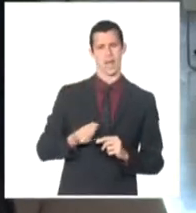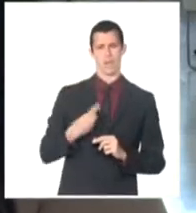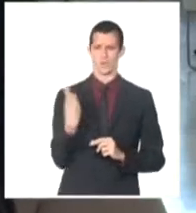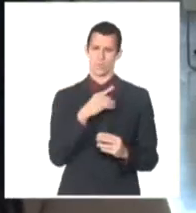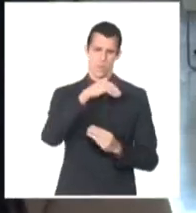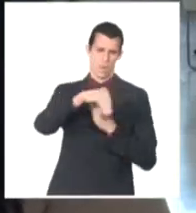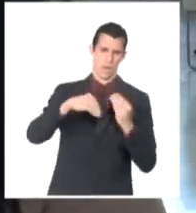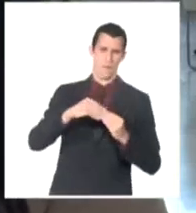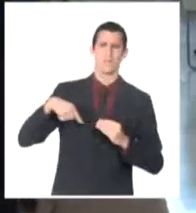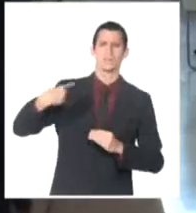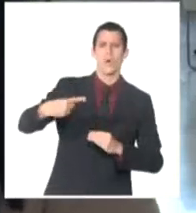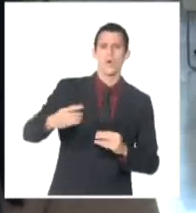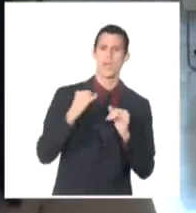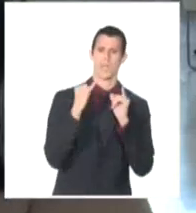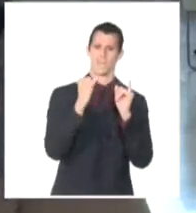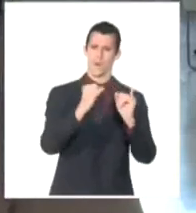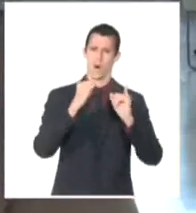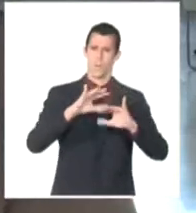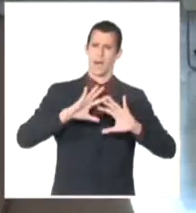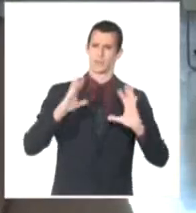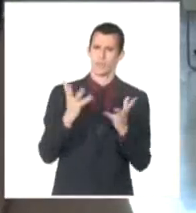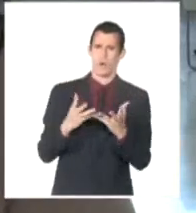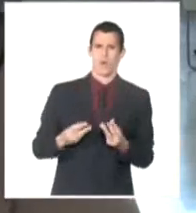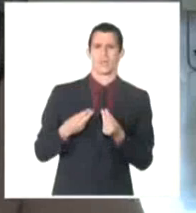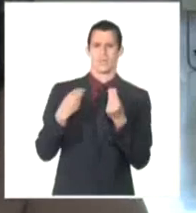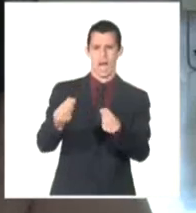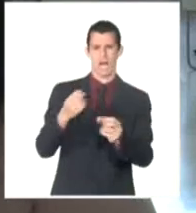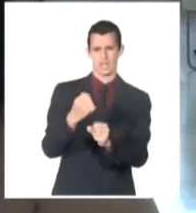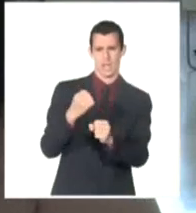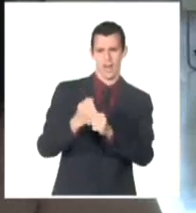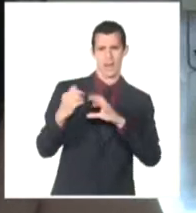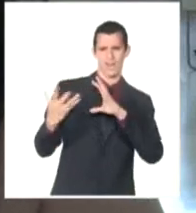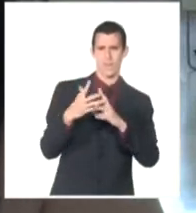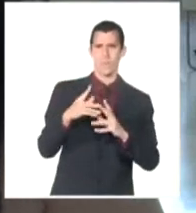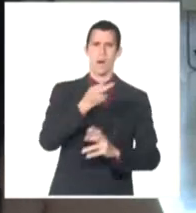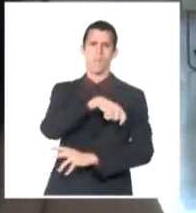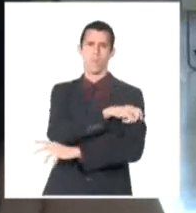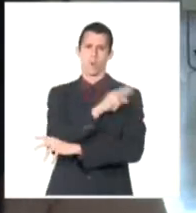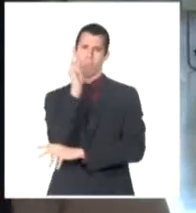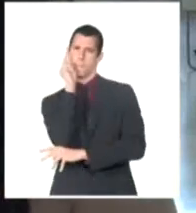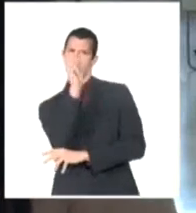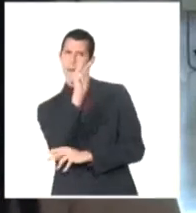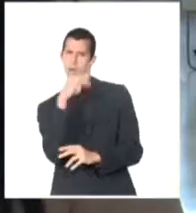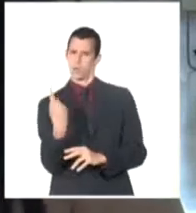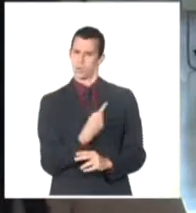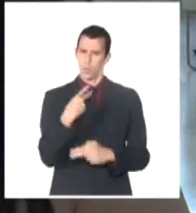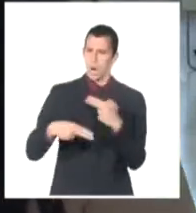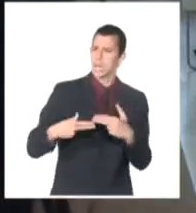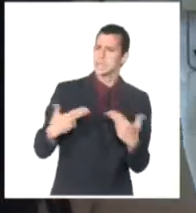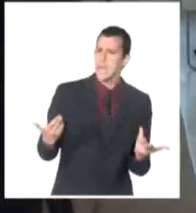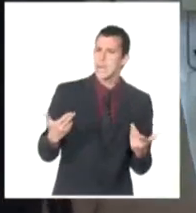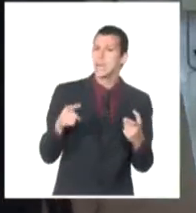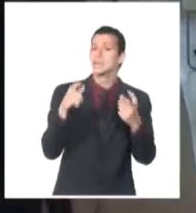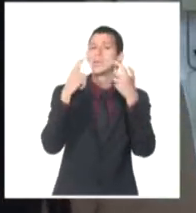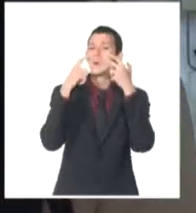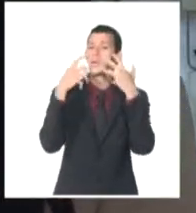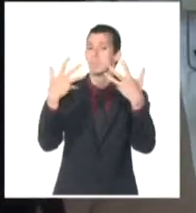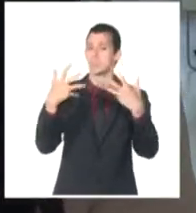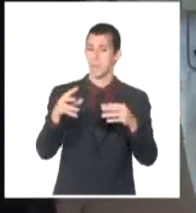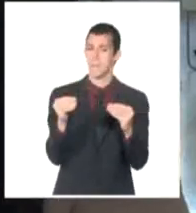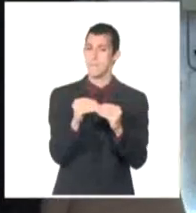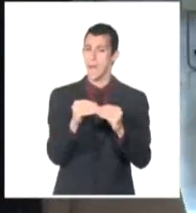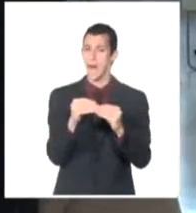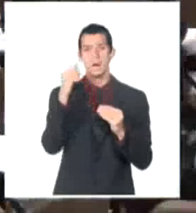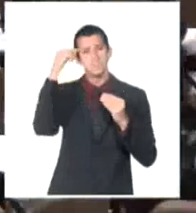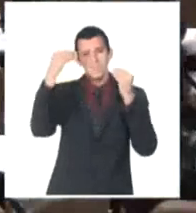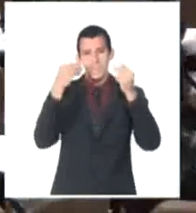pueblo, y dejar quizás también un poco el discurso y hacer. Yo creo que es importante para